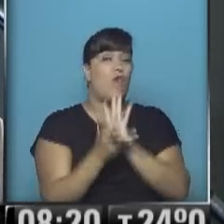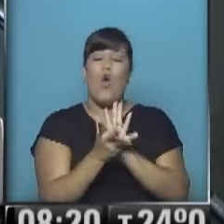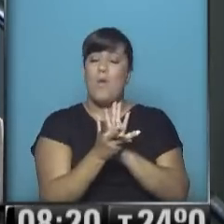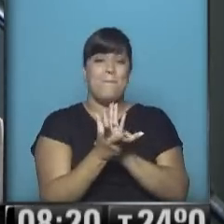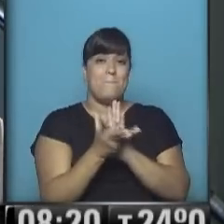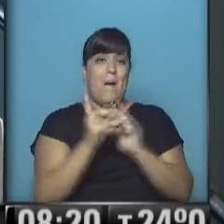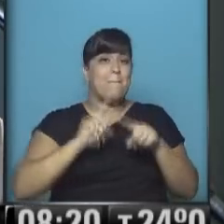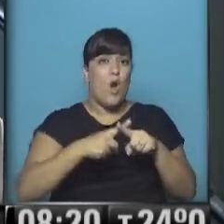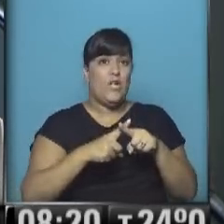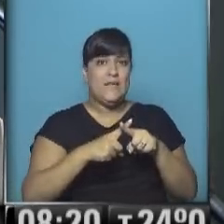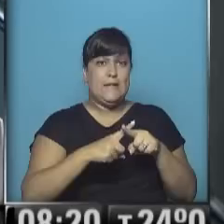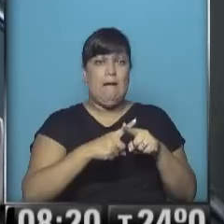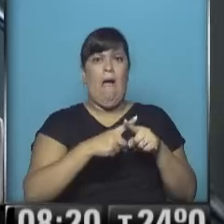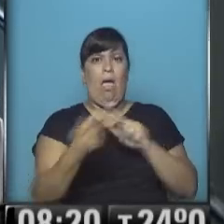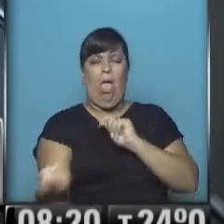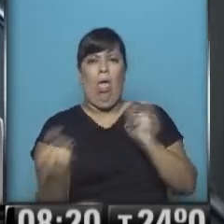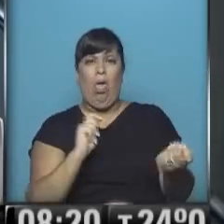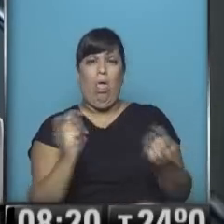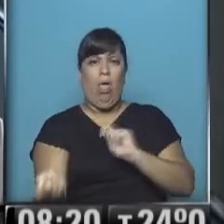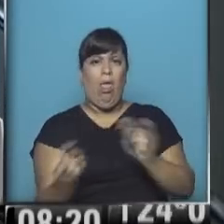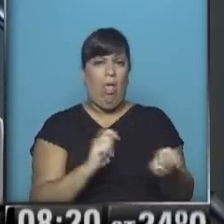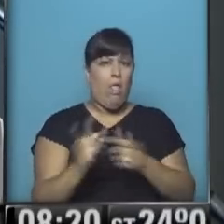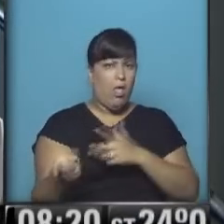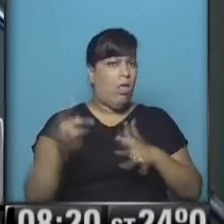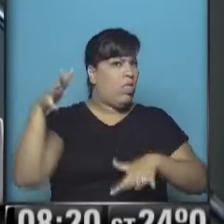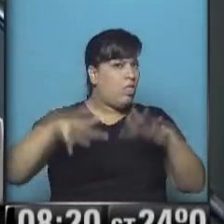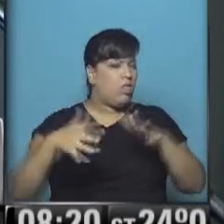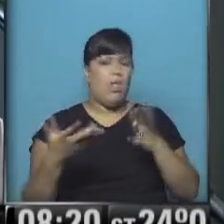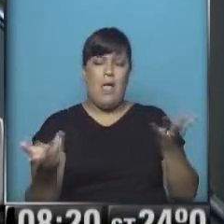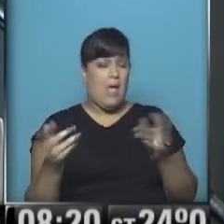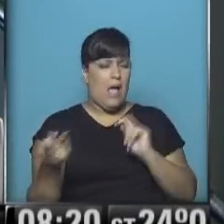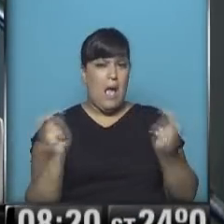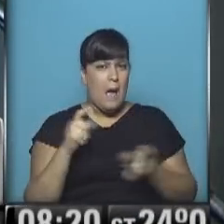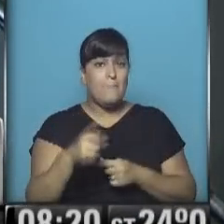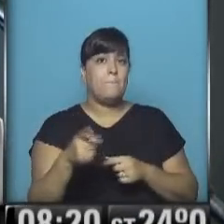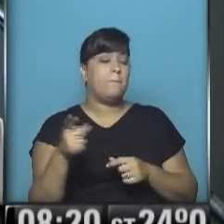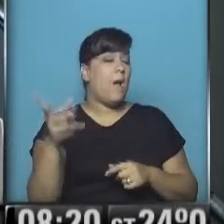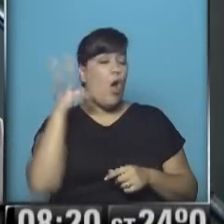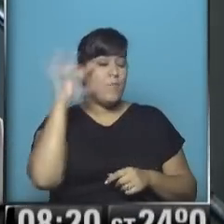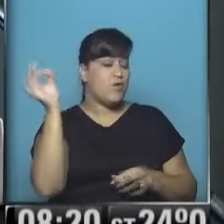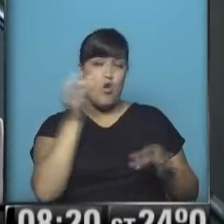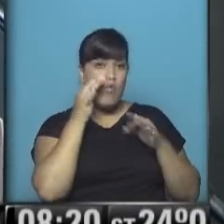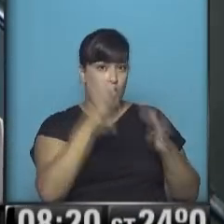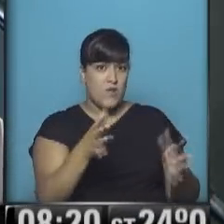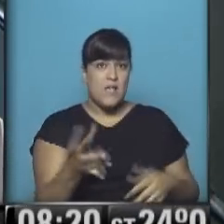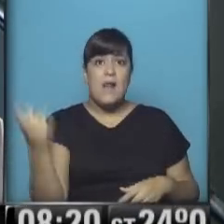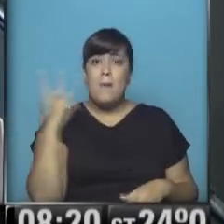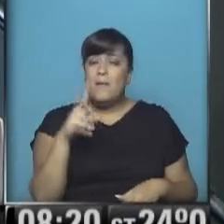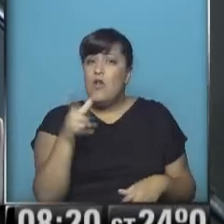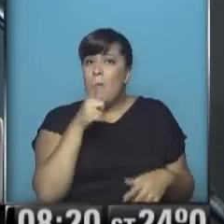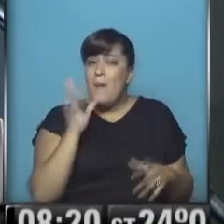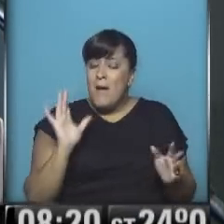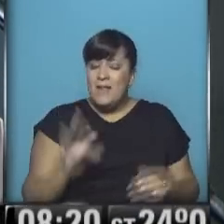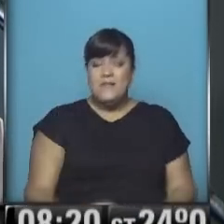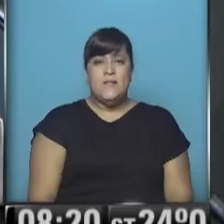de representatividad política, puede efectuar lo que considere oportuno y pertinente. Lo que me parece es